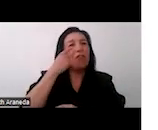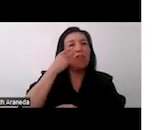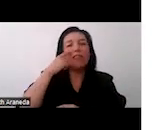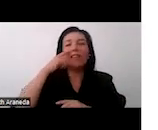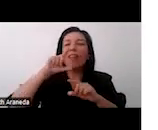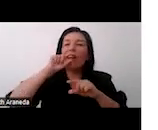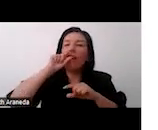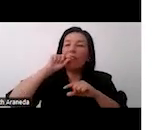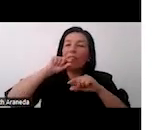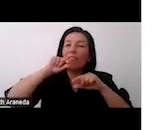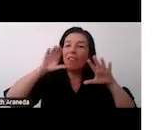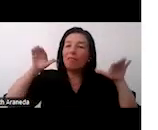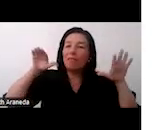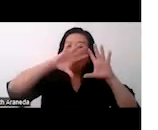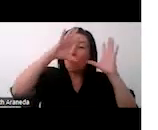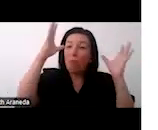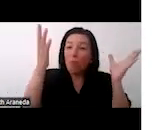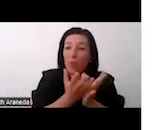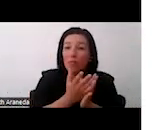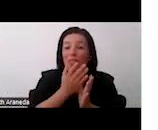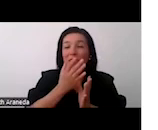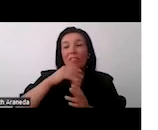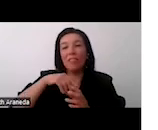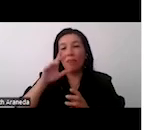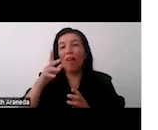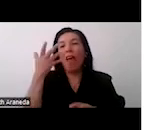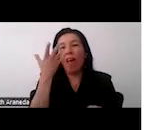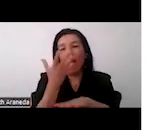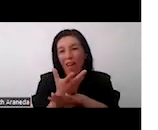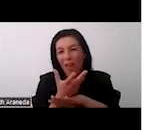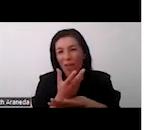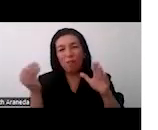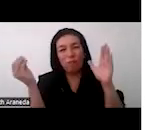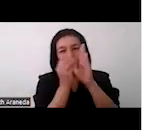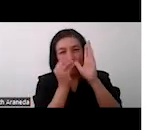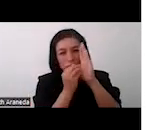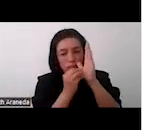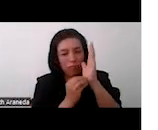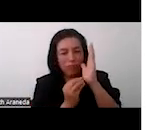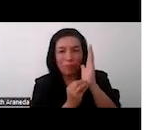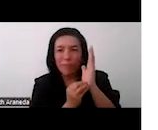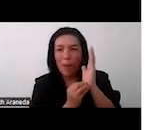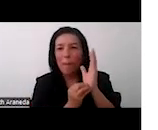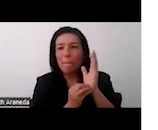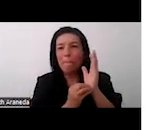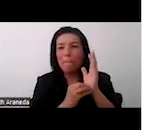mundo, y así tener un registro más